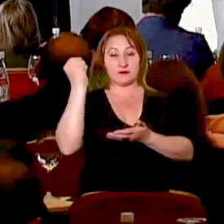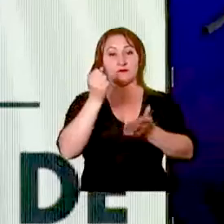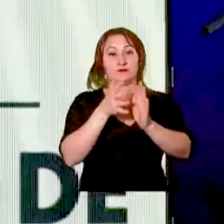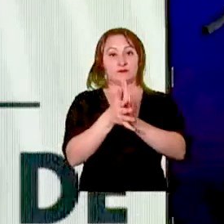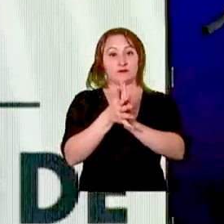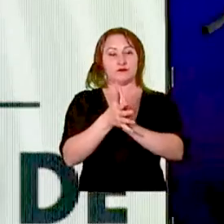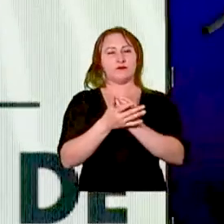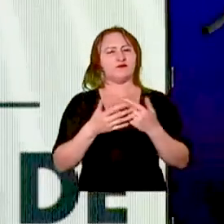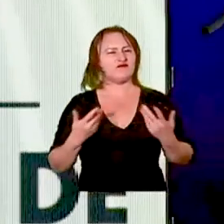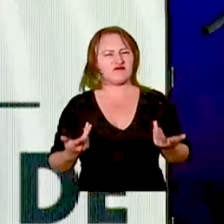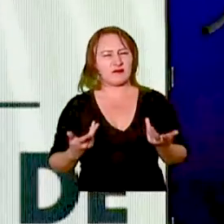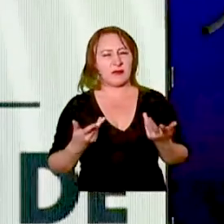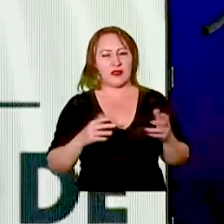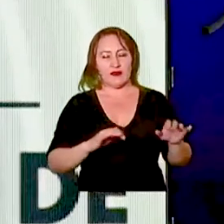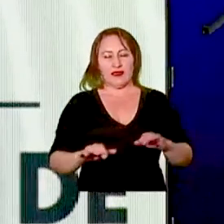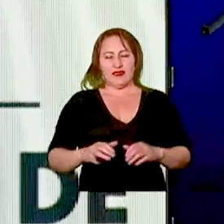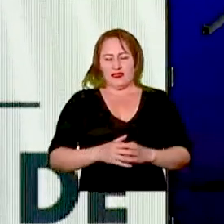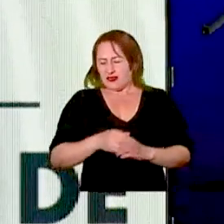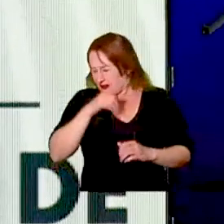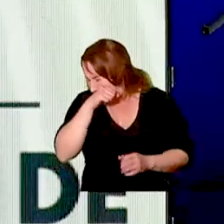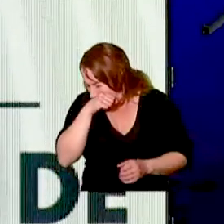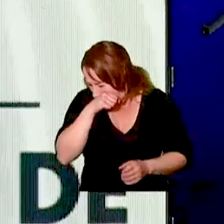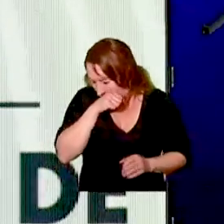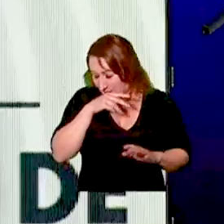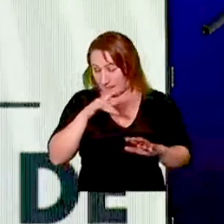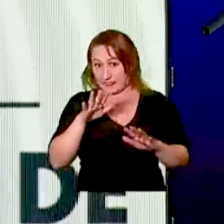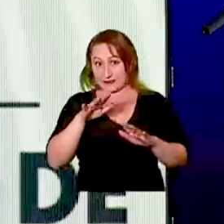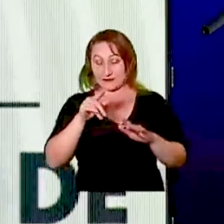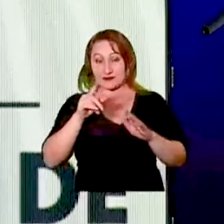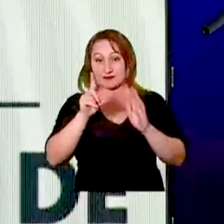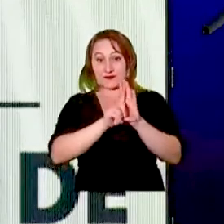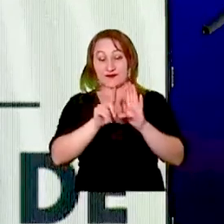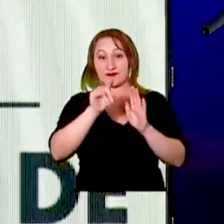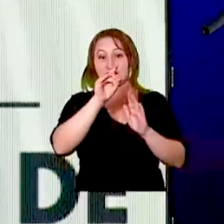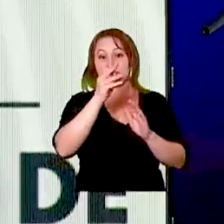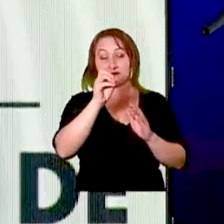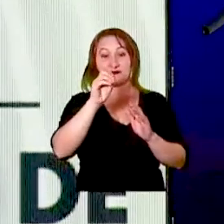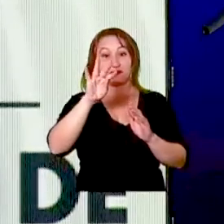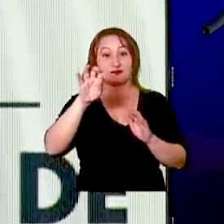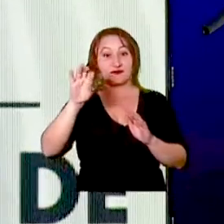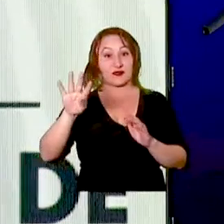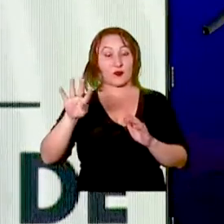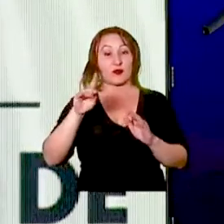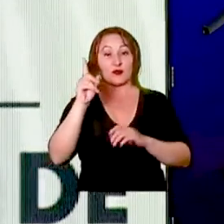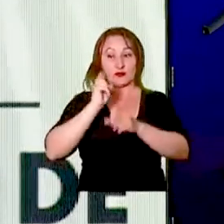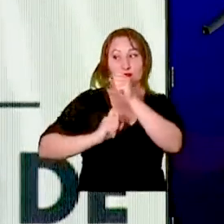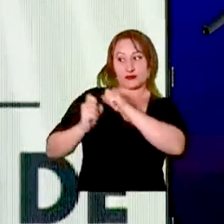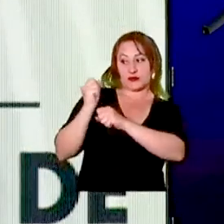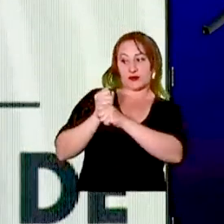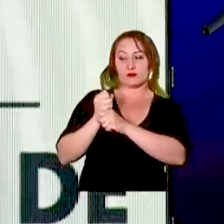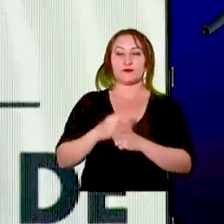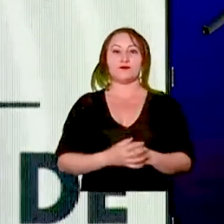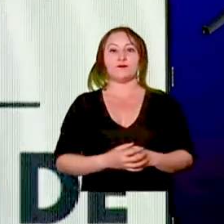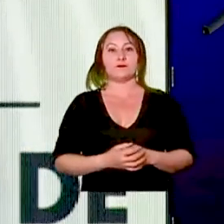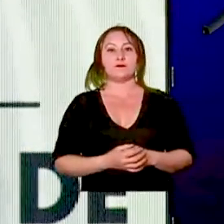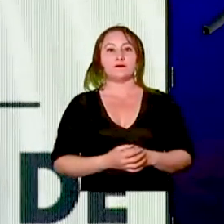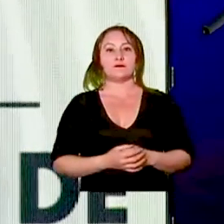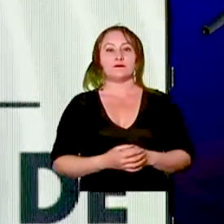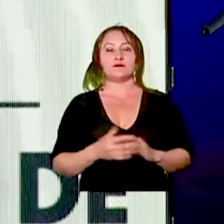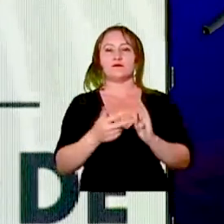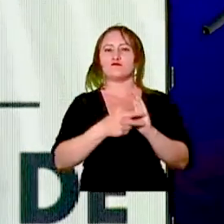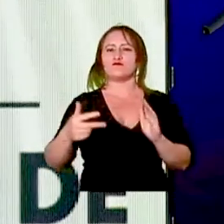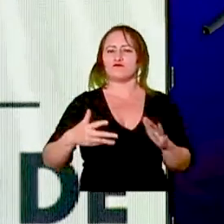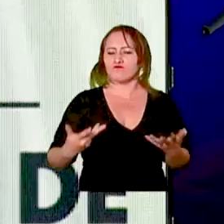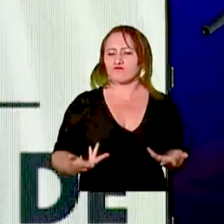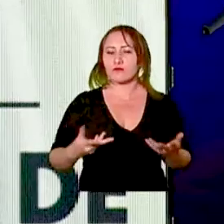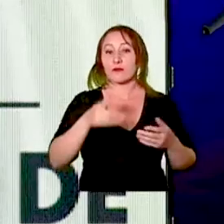cuenta relacionadas con los resultados alcanzados con la nueva ley 2094 del año pasado, que constituye junto